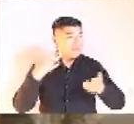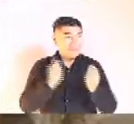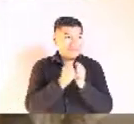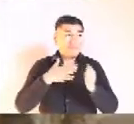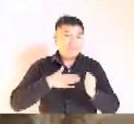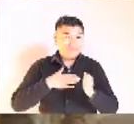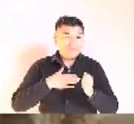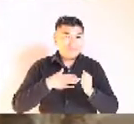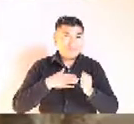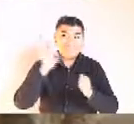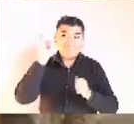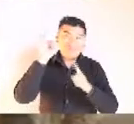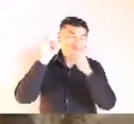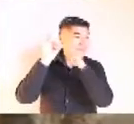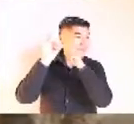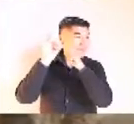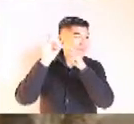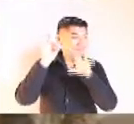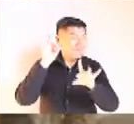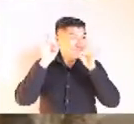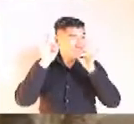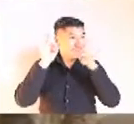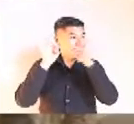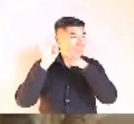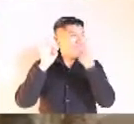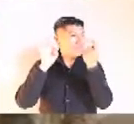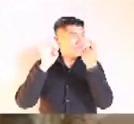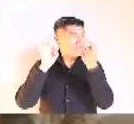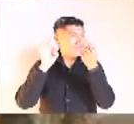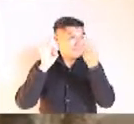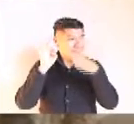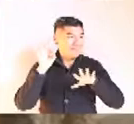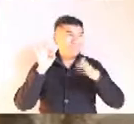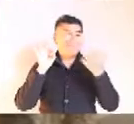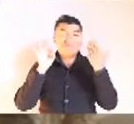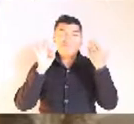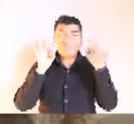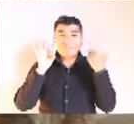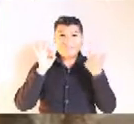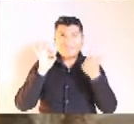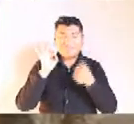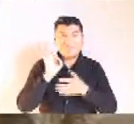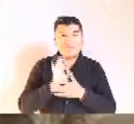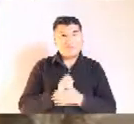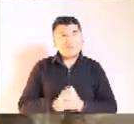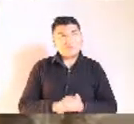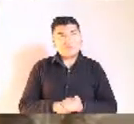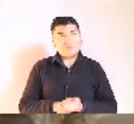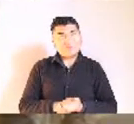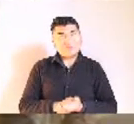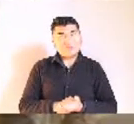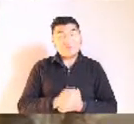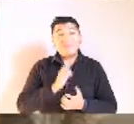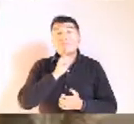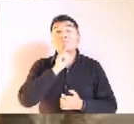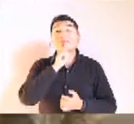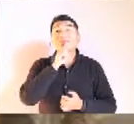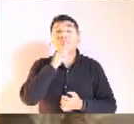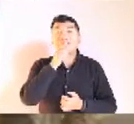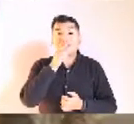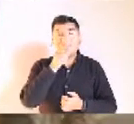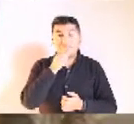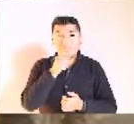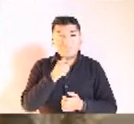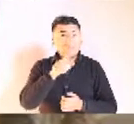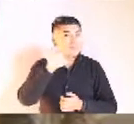conmigo, porque encontré la dracma que se me había perdido. Les aseguro